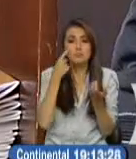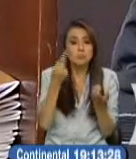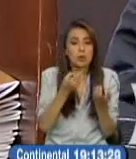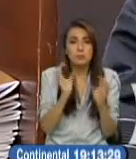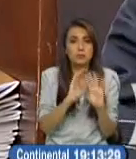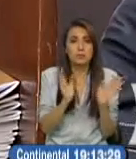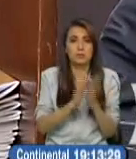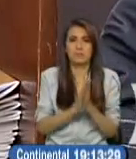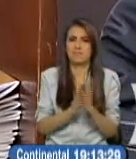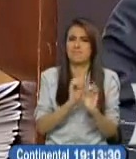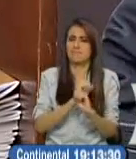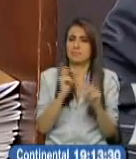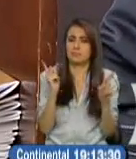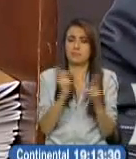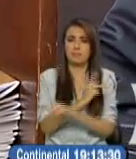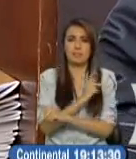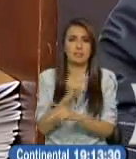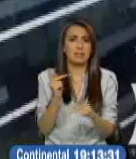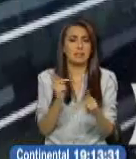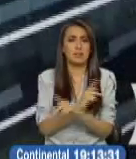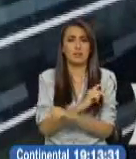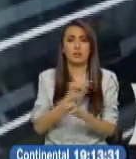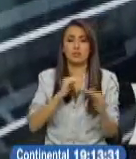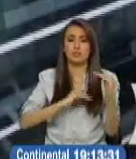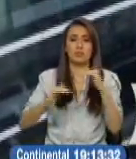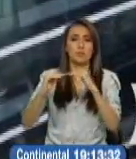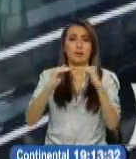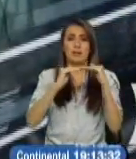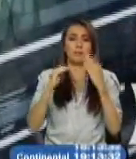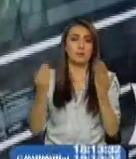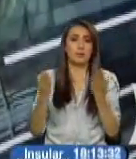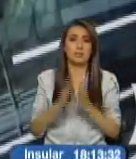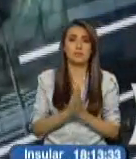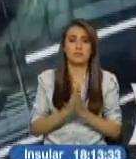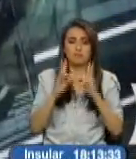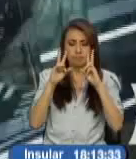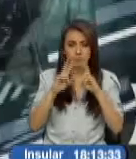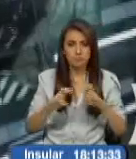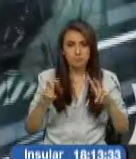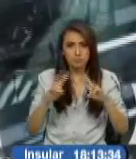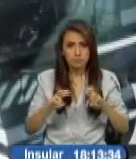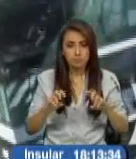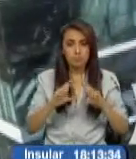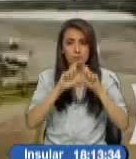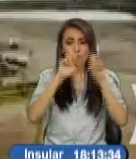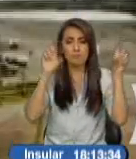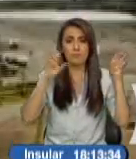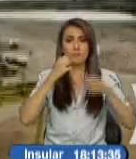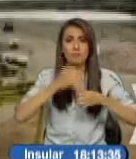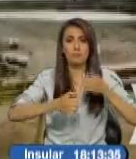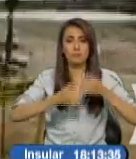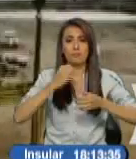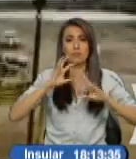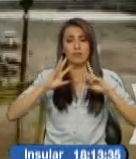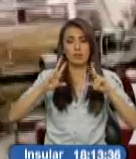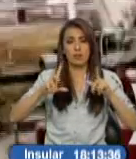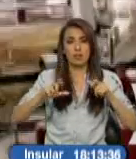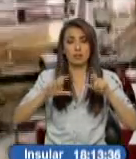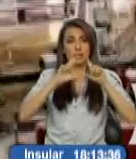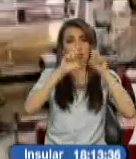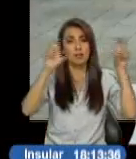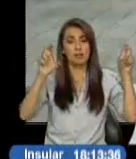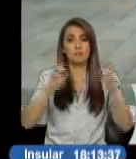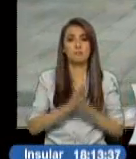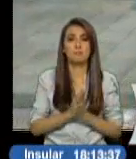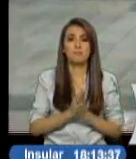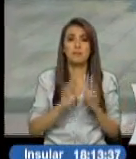eso es tremendamente nocivo para la democracia. Las investigaciones sobre los presuntos hechos de corrupción en los que estaría involucrada la empresa